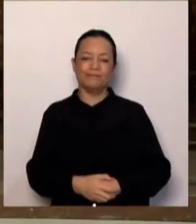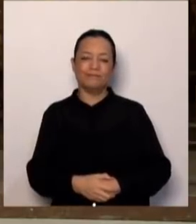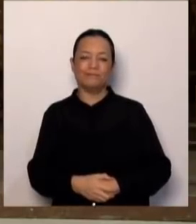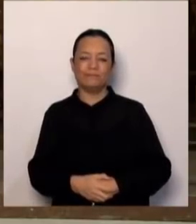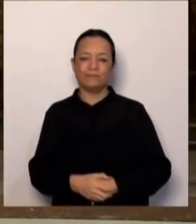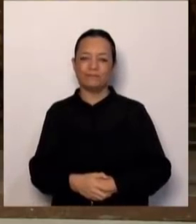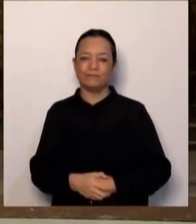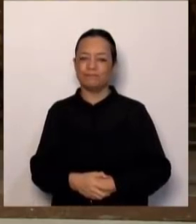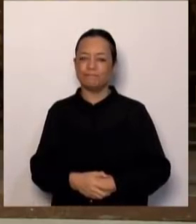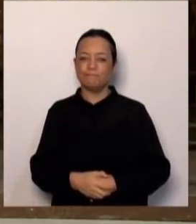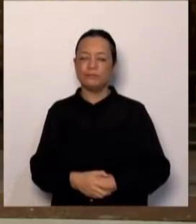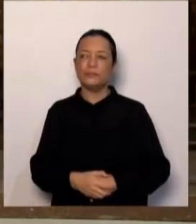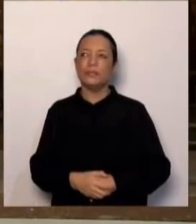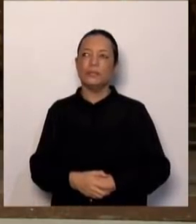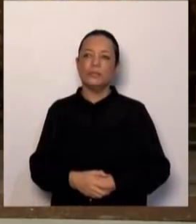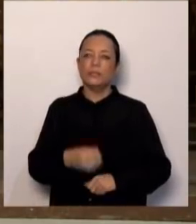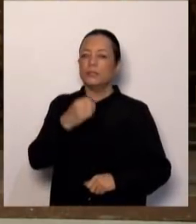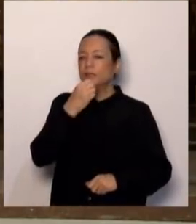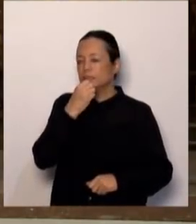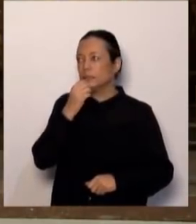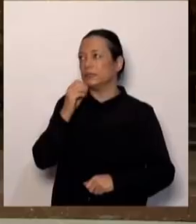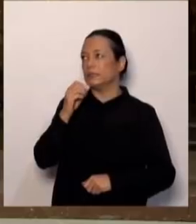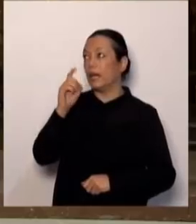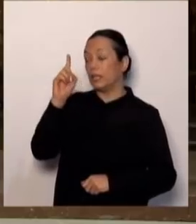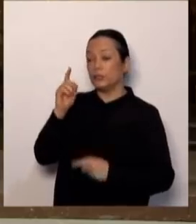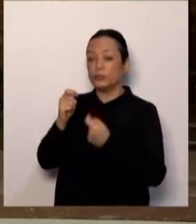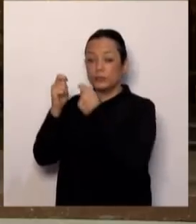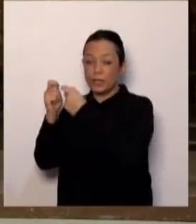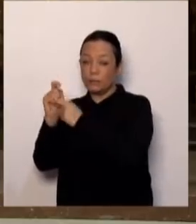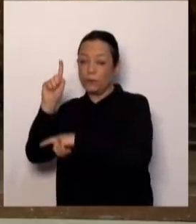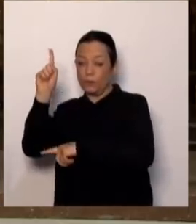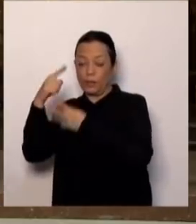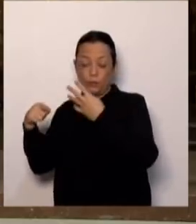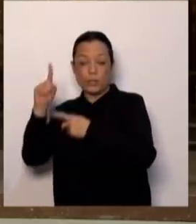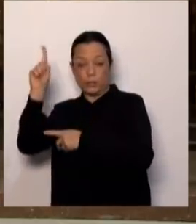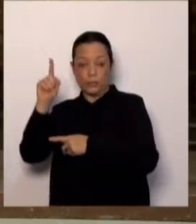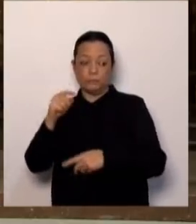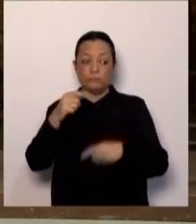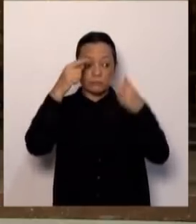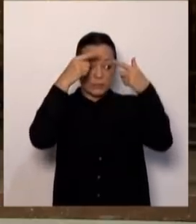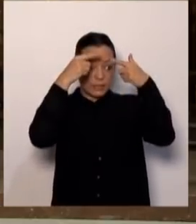Por eso dar a Dios lo que es de Dios y al César lo que es del César.